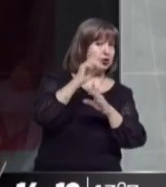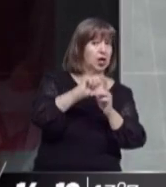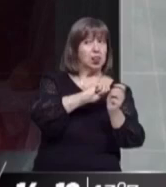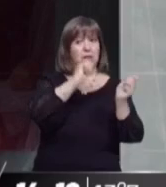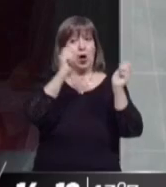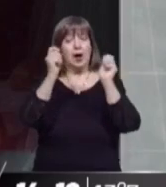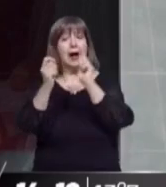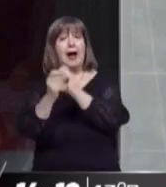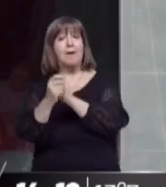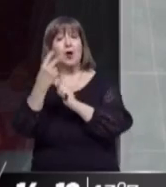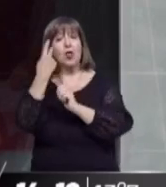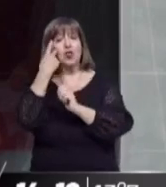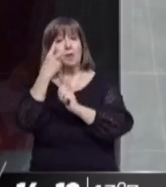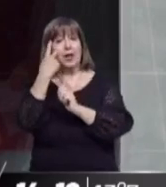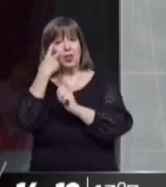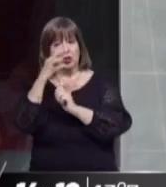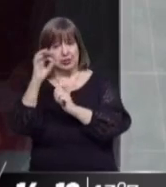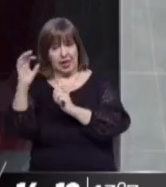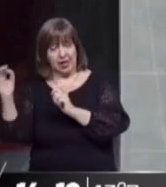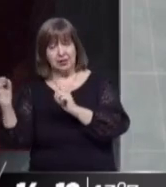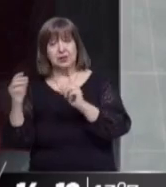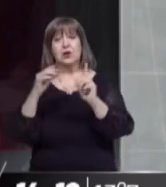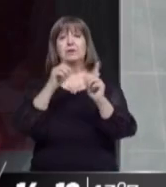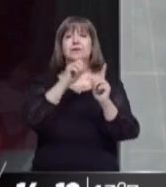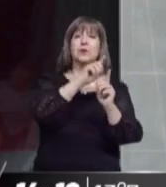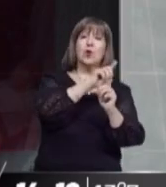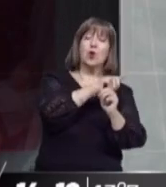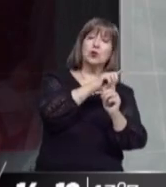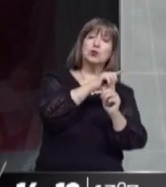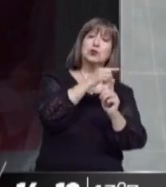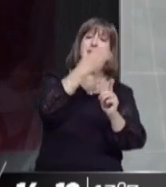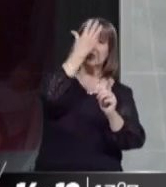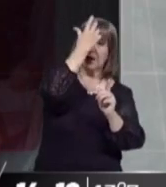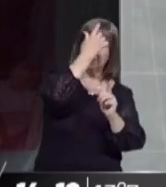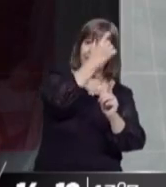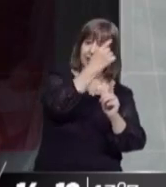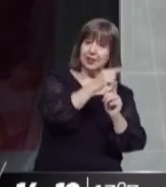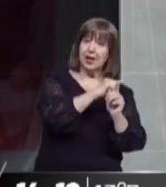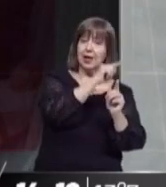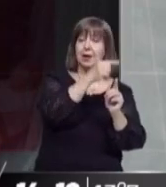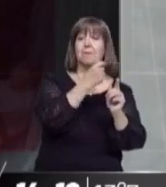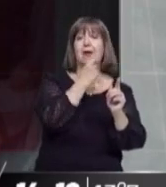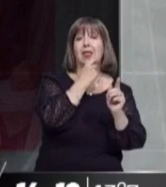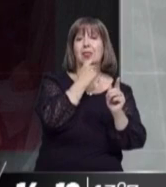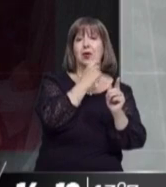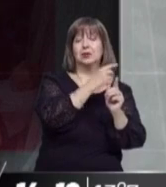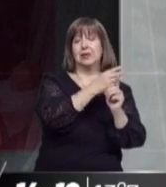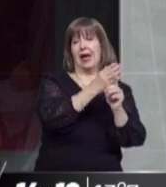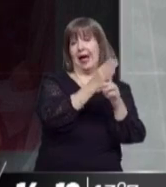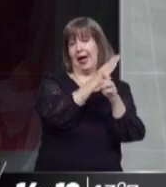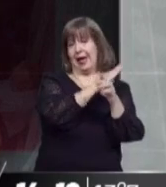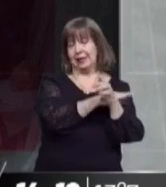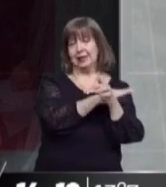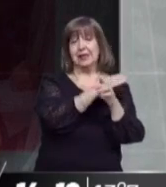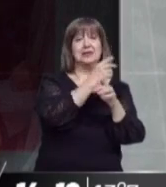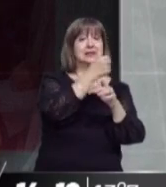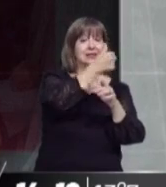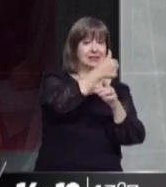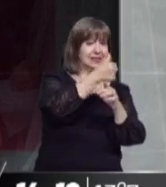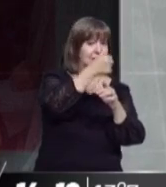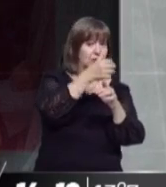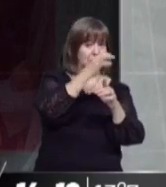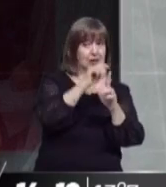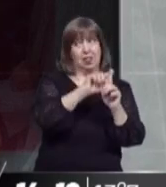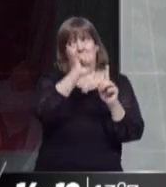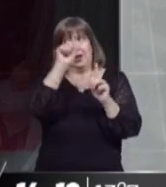ahora a 2.200 por boleto. El pasaje desde San Martín a la ciudad de Mendoza, pagabas antes